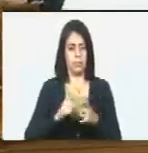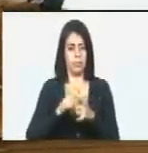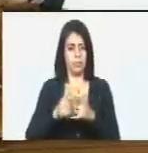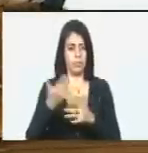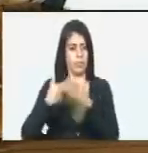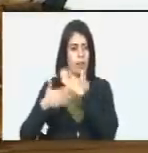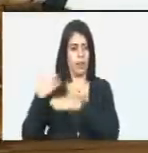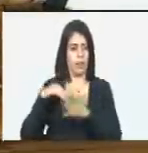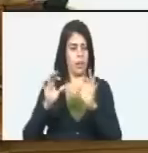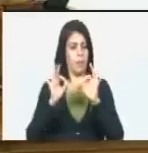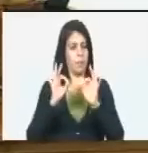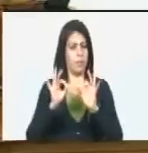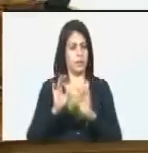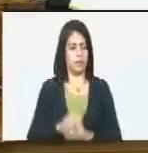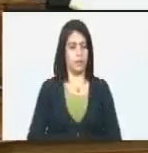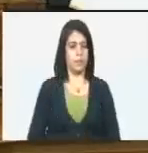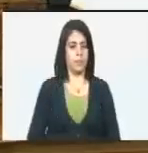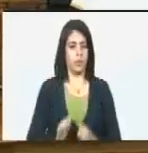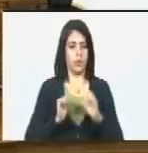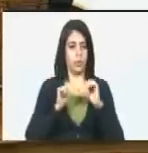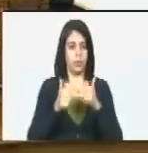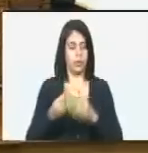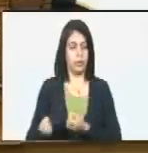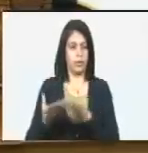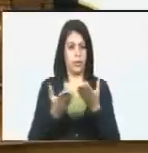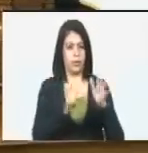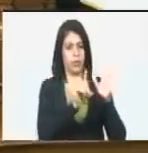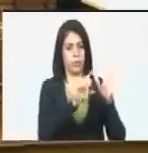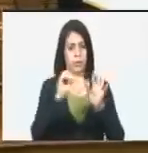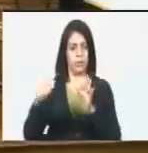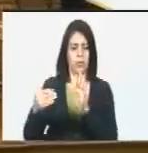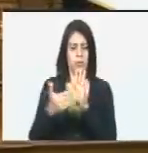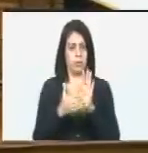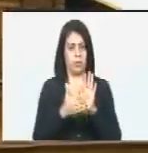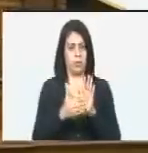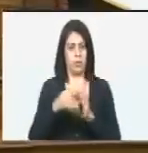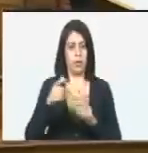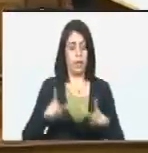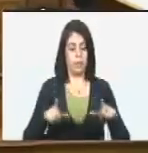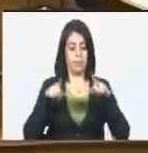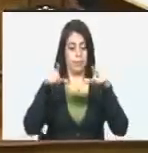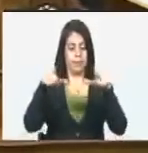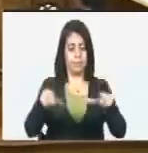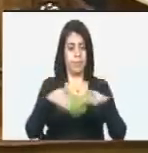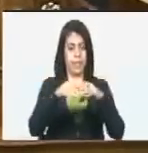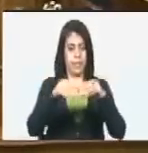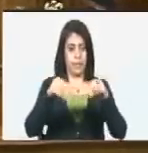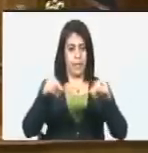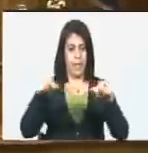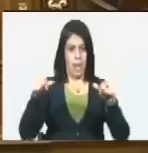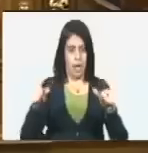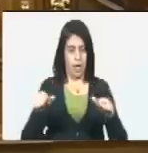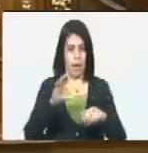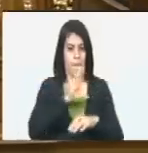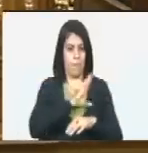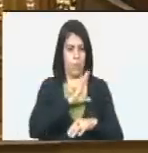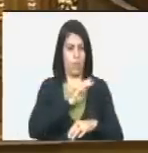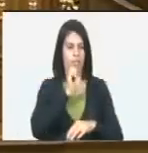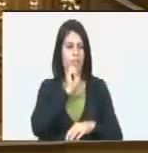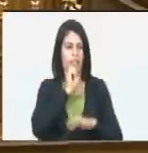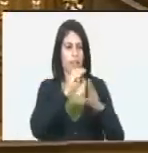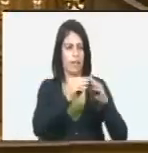especial comenzar a entregar 600.000 títulos de tierras urbanas. ¿De quiénes eran las